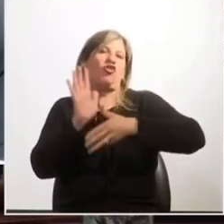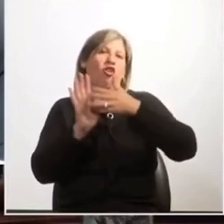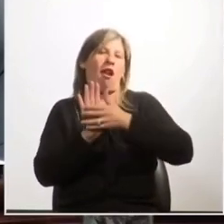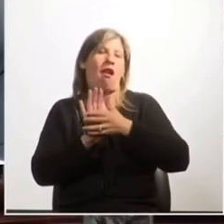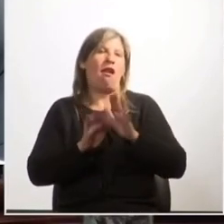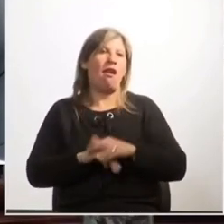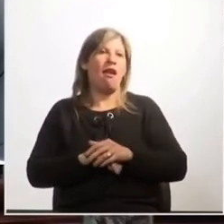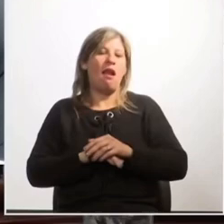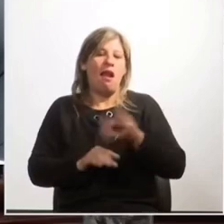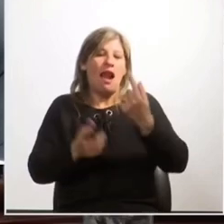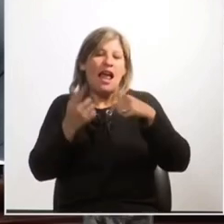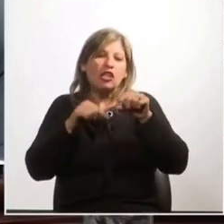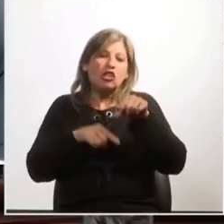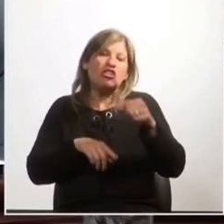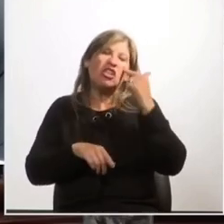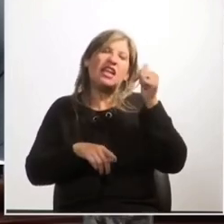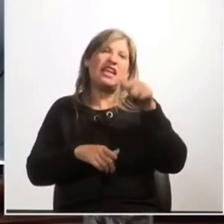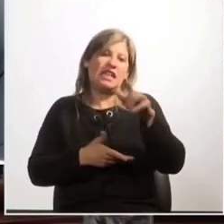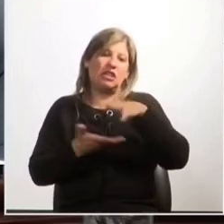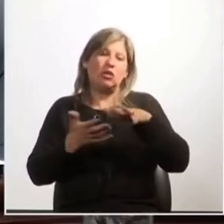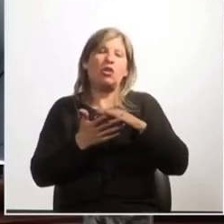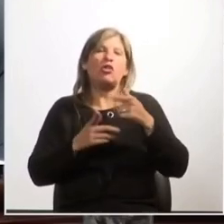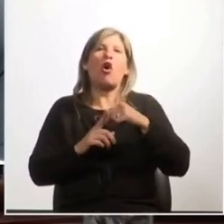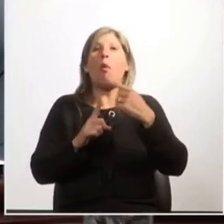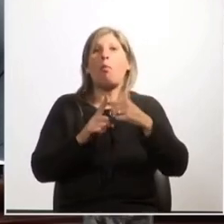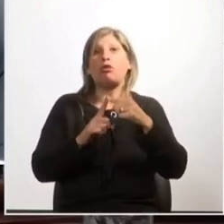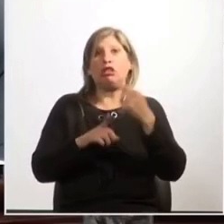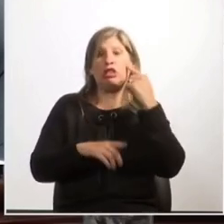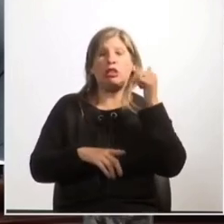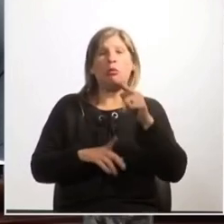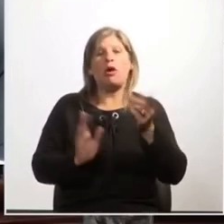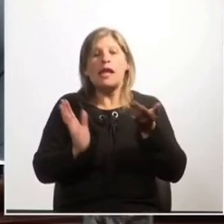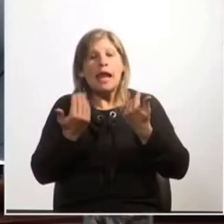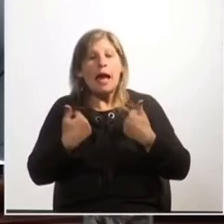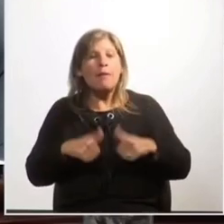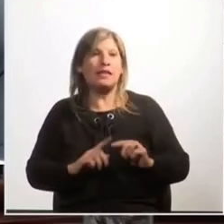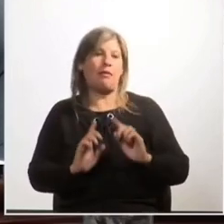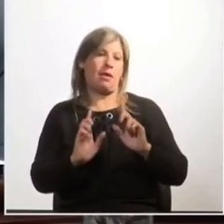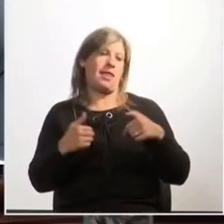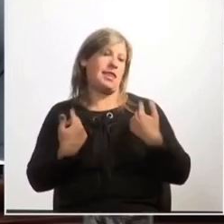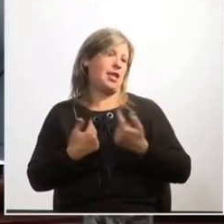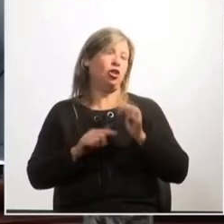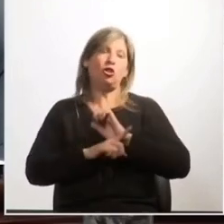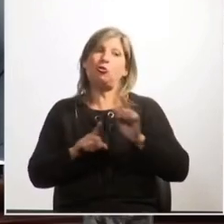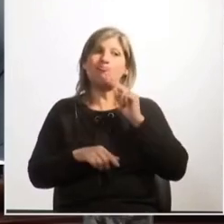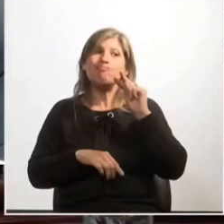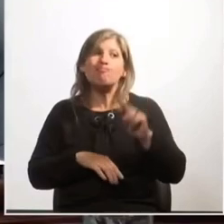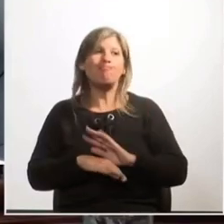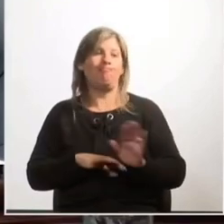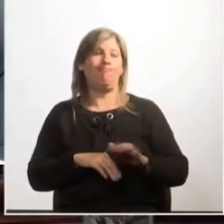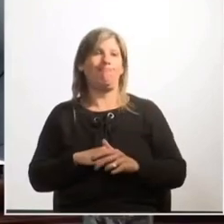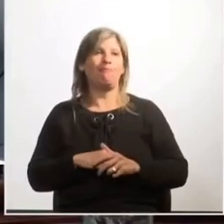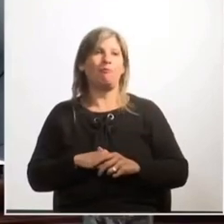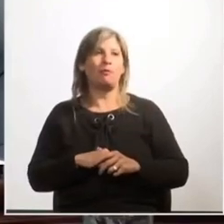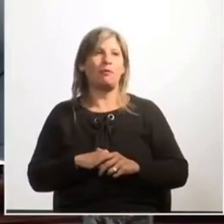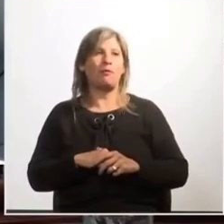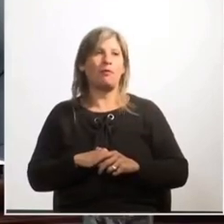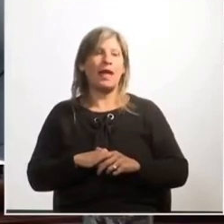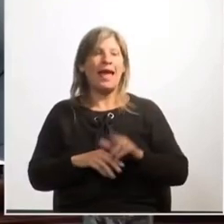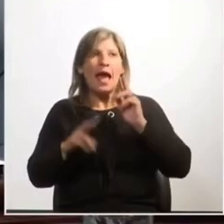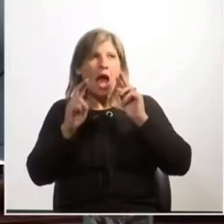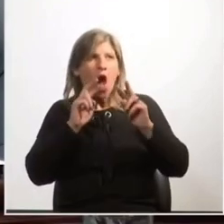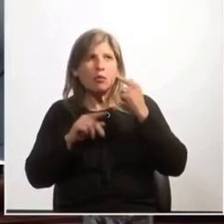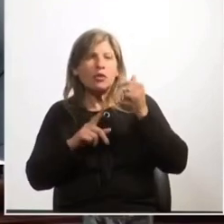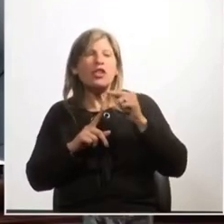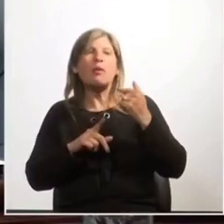este escenario, los efectos beneficiosos, lamentablemente, nosotros no los vemos. Observemos las